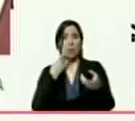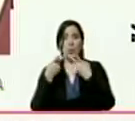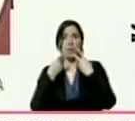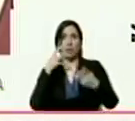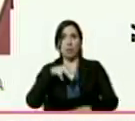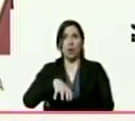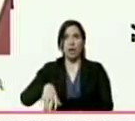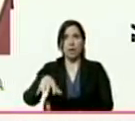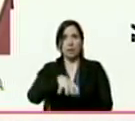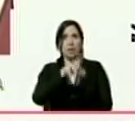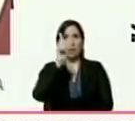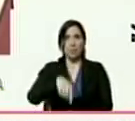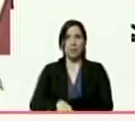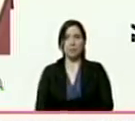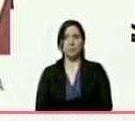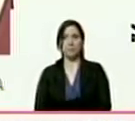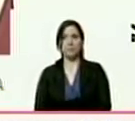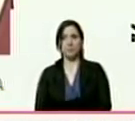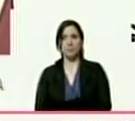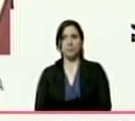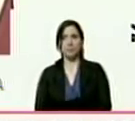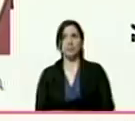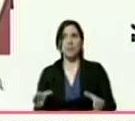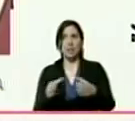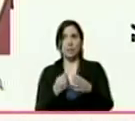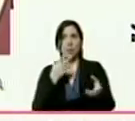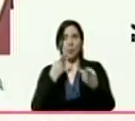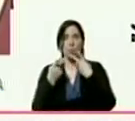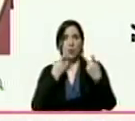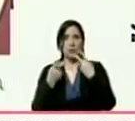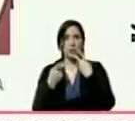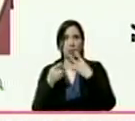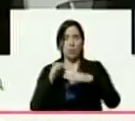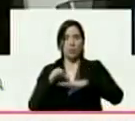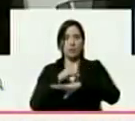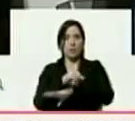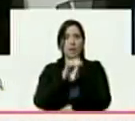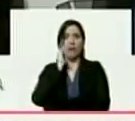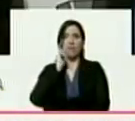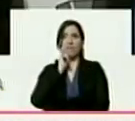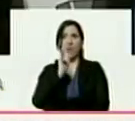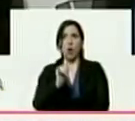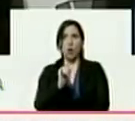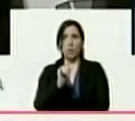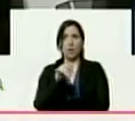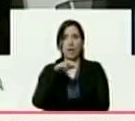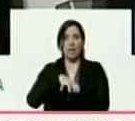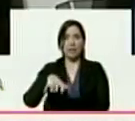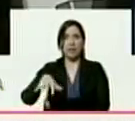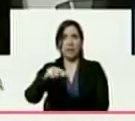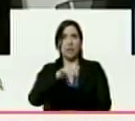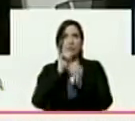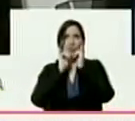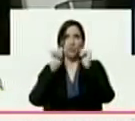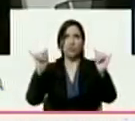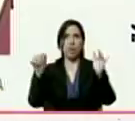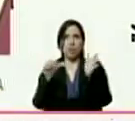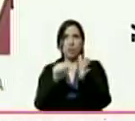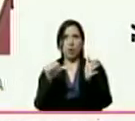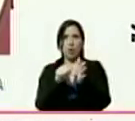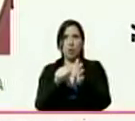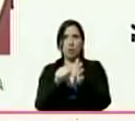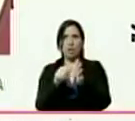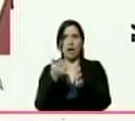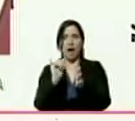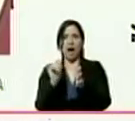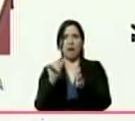a los equipos políticos municipales que informen en los estados dónde será la